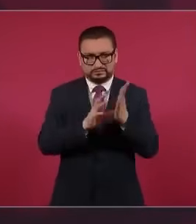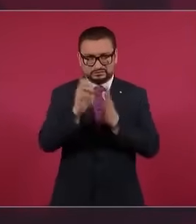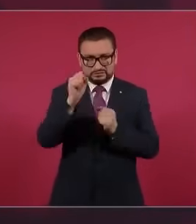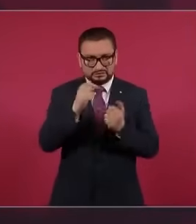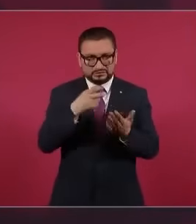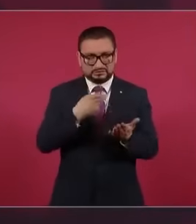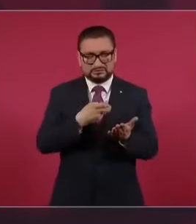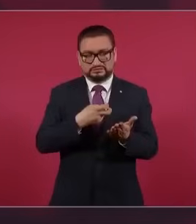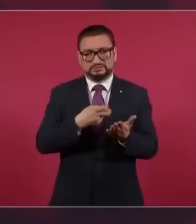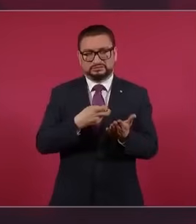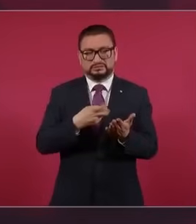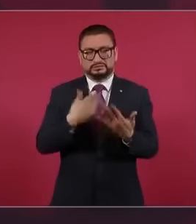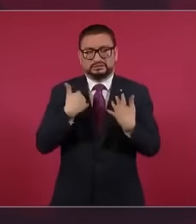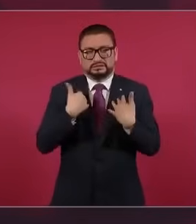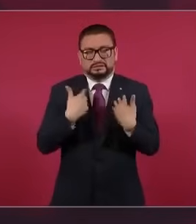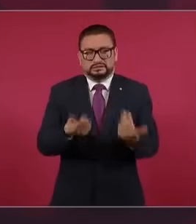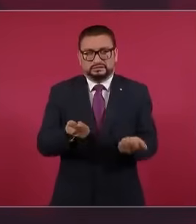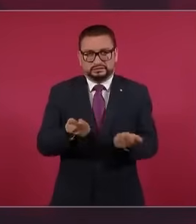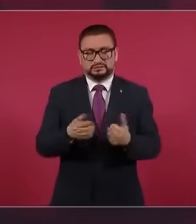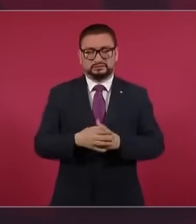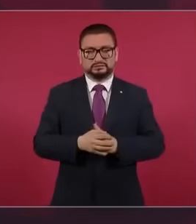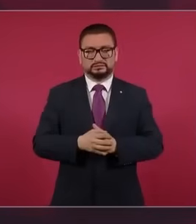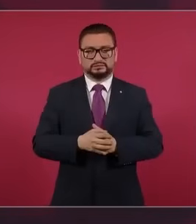de comprender,